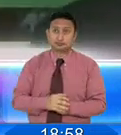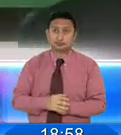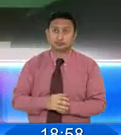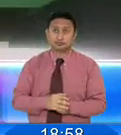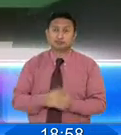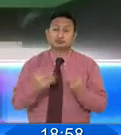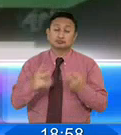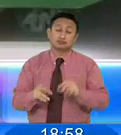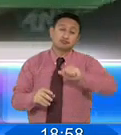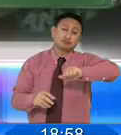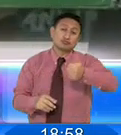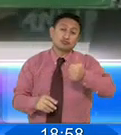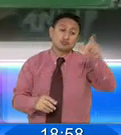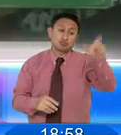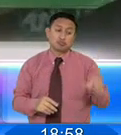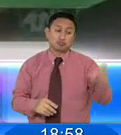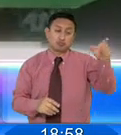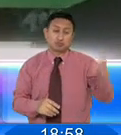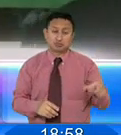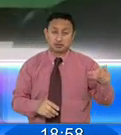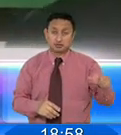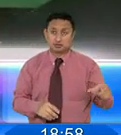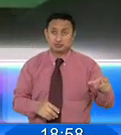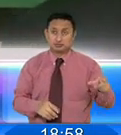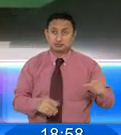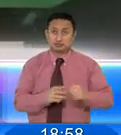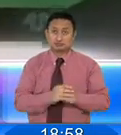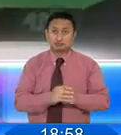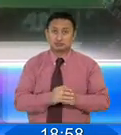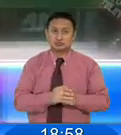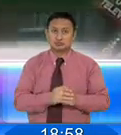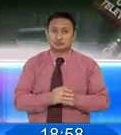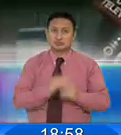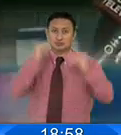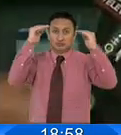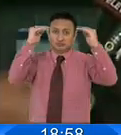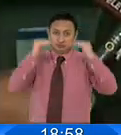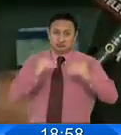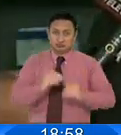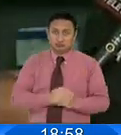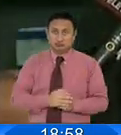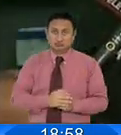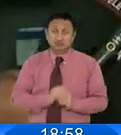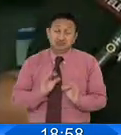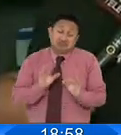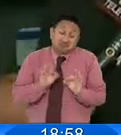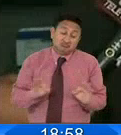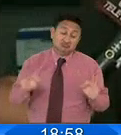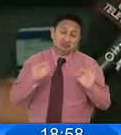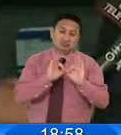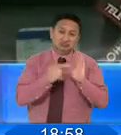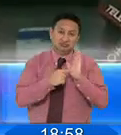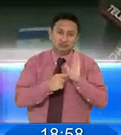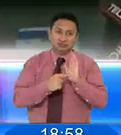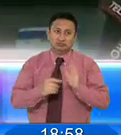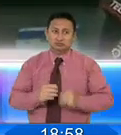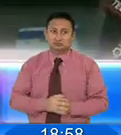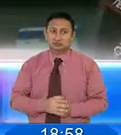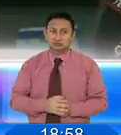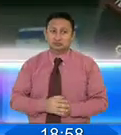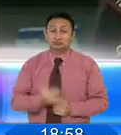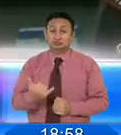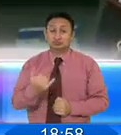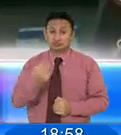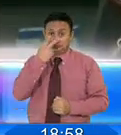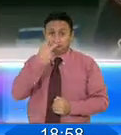quienes se encuentran en la parte de abajo, por así decirlo. Me parece que es importante mencionar que lo que hemos presenciado